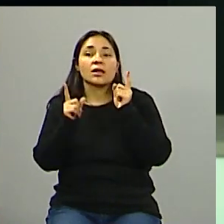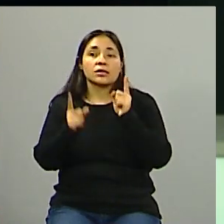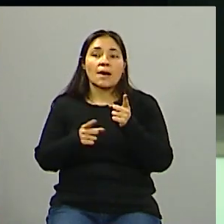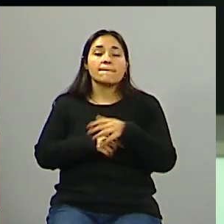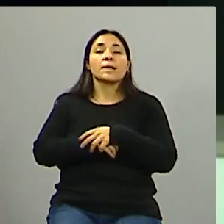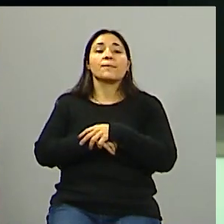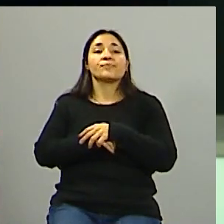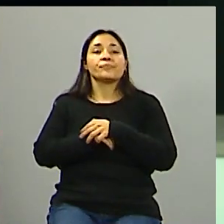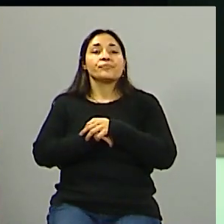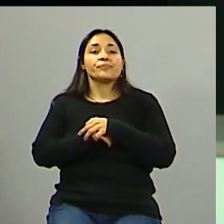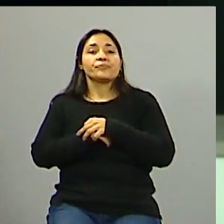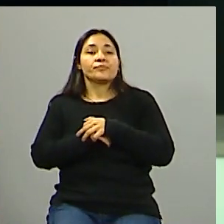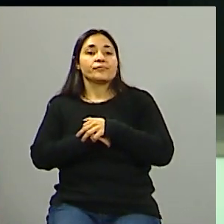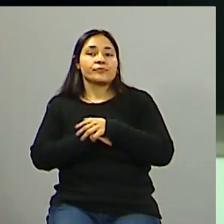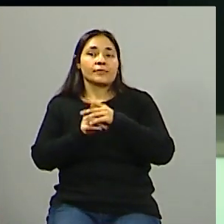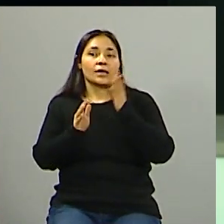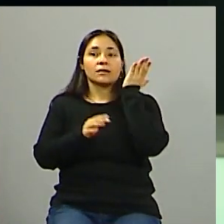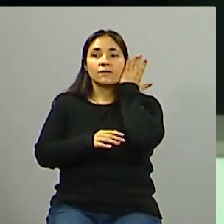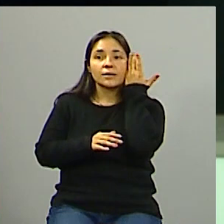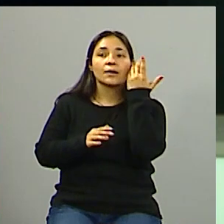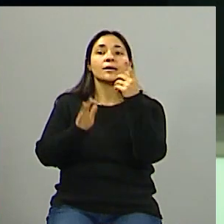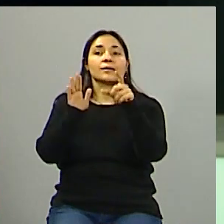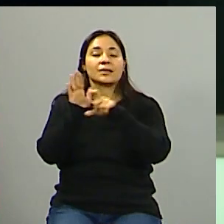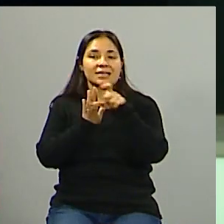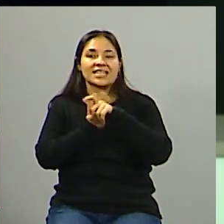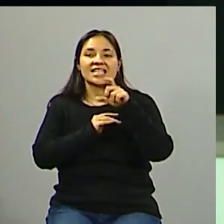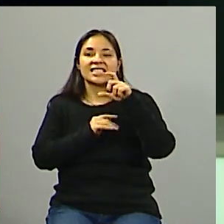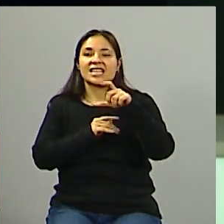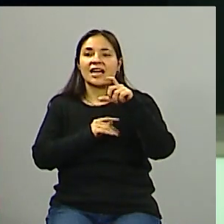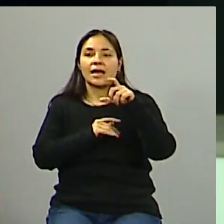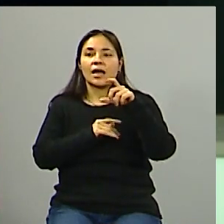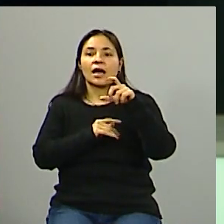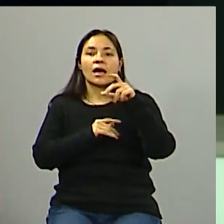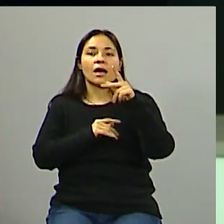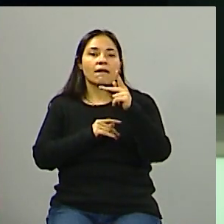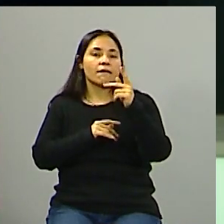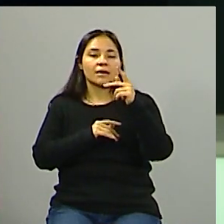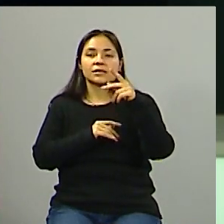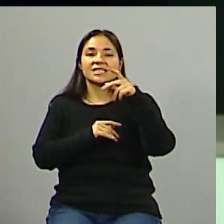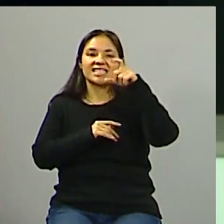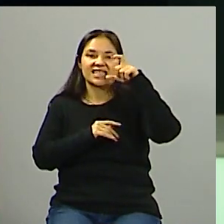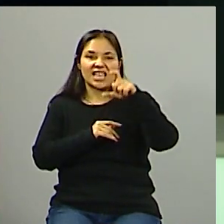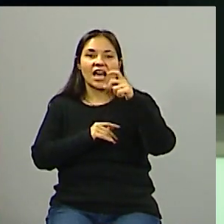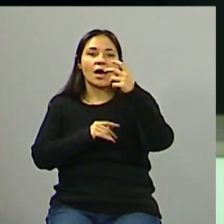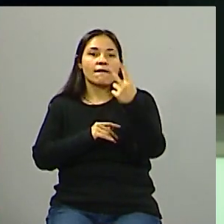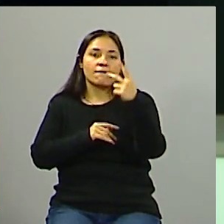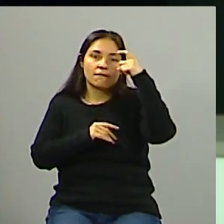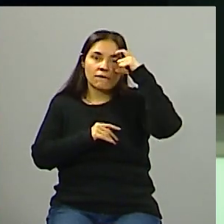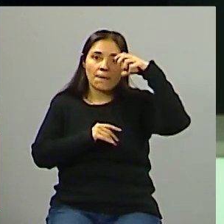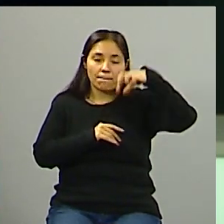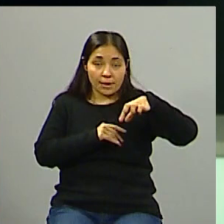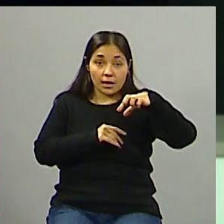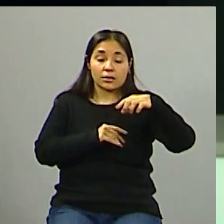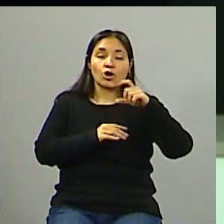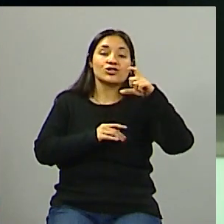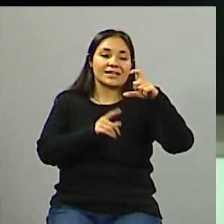redes sociales, nuestra sigla es CEBEP, con C, por Centro de Estudios, y ahí, bueno,